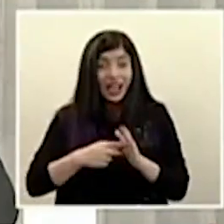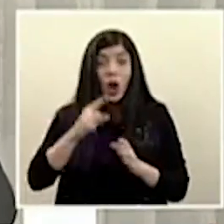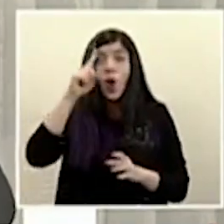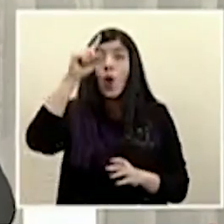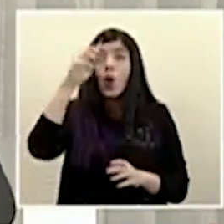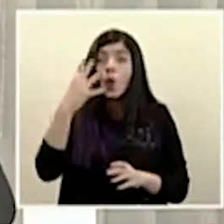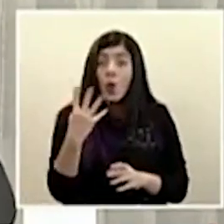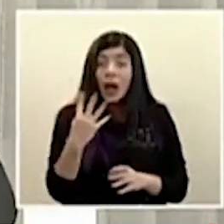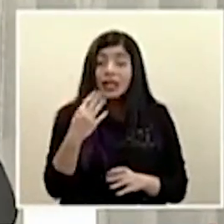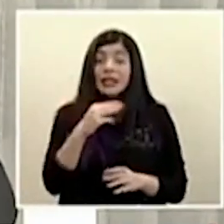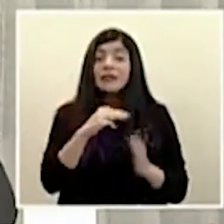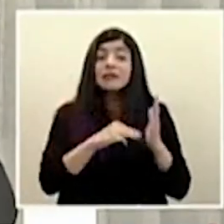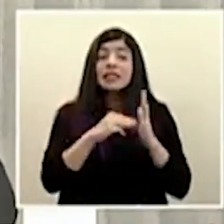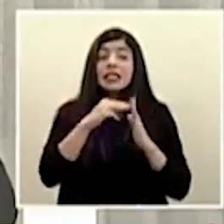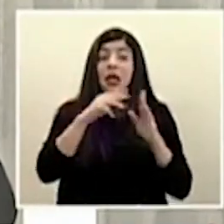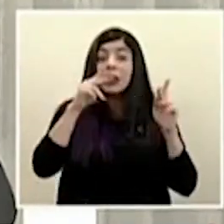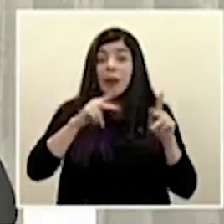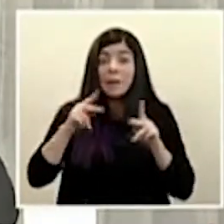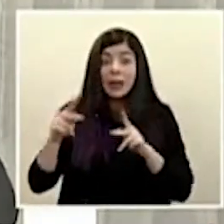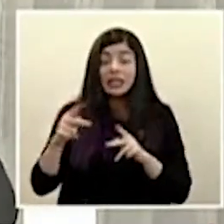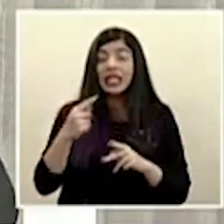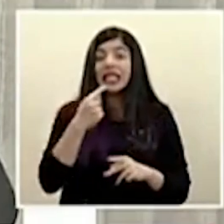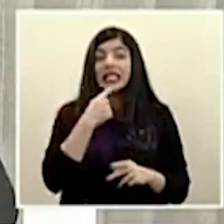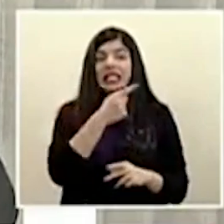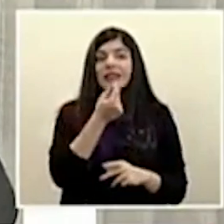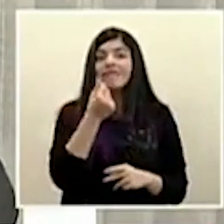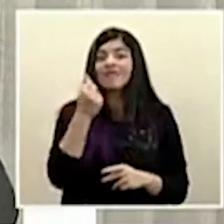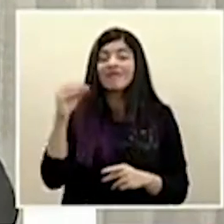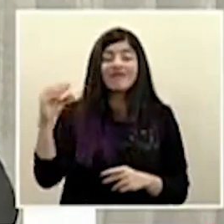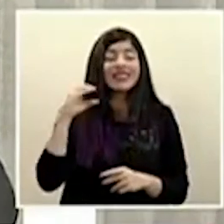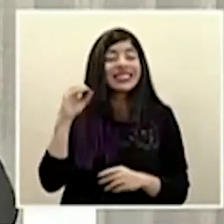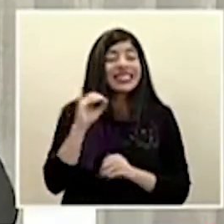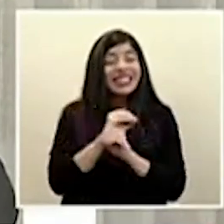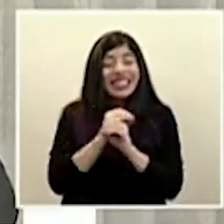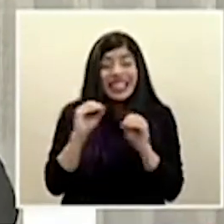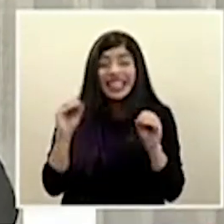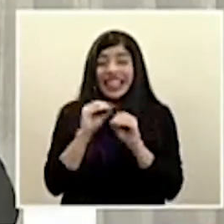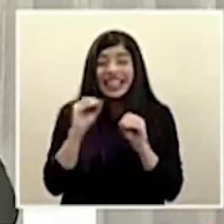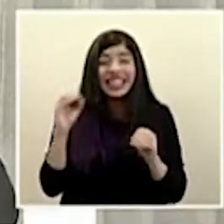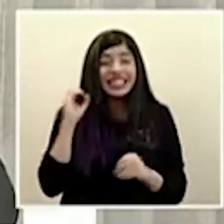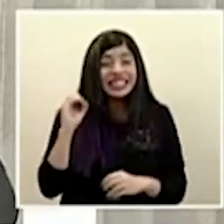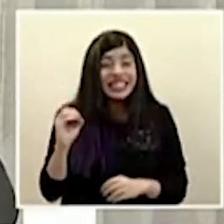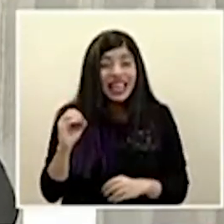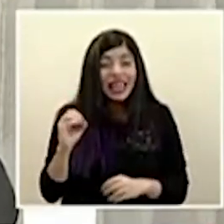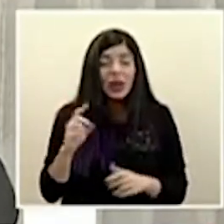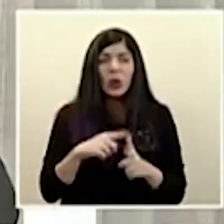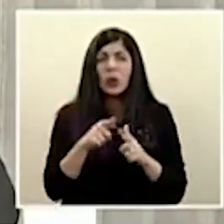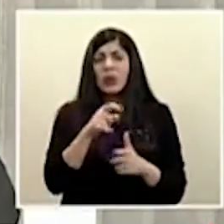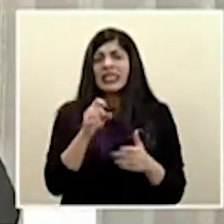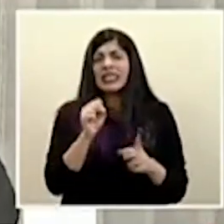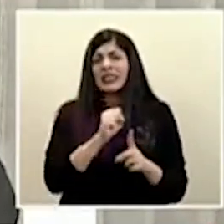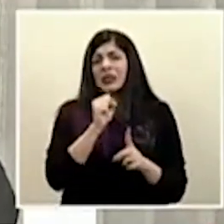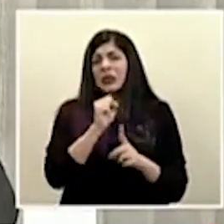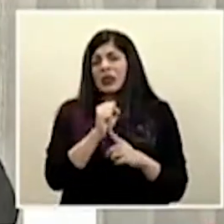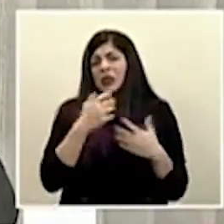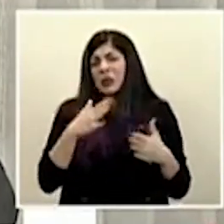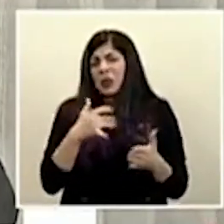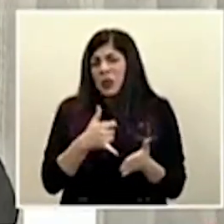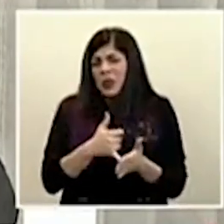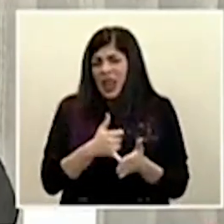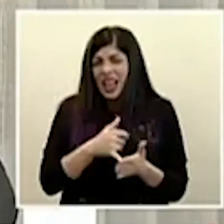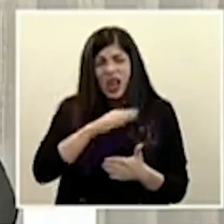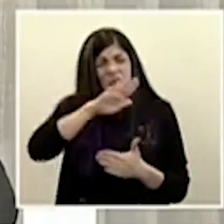250,000 de personas que registran tener cero ingresos. Y esa es una situación crítica. Eso nos tiene que doler